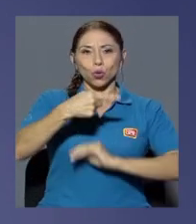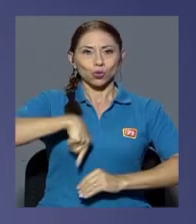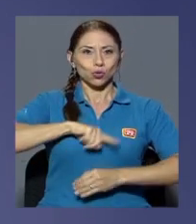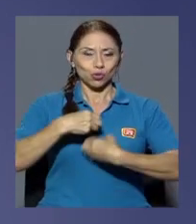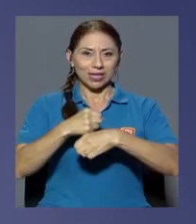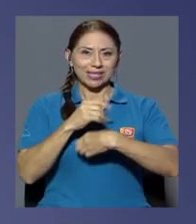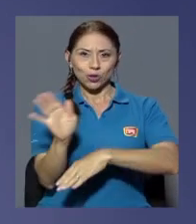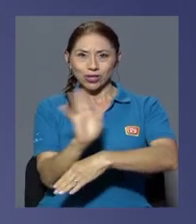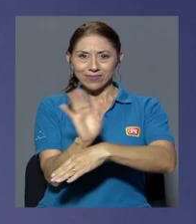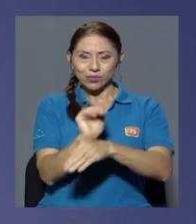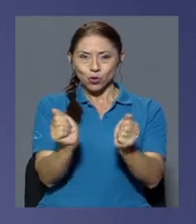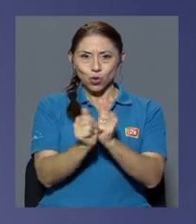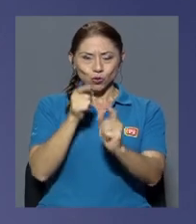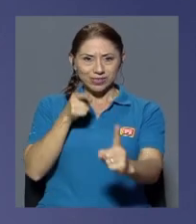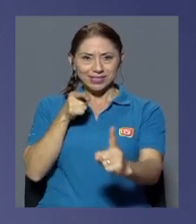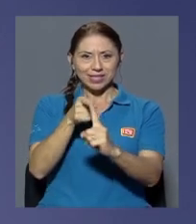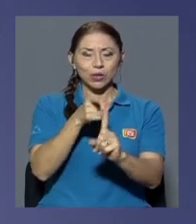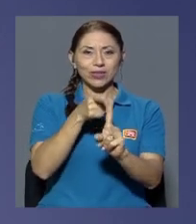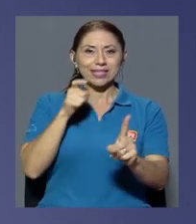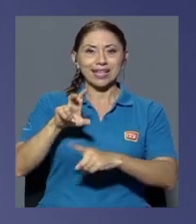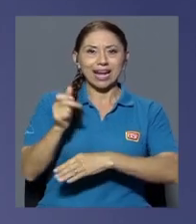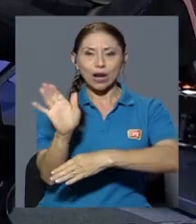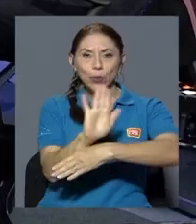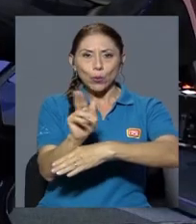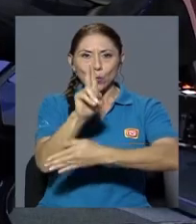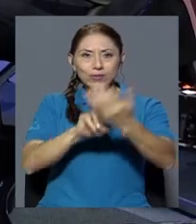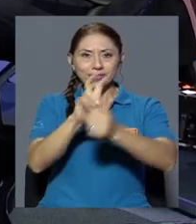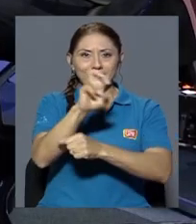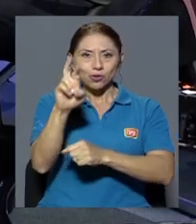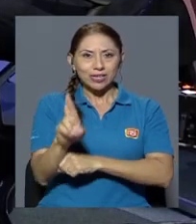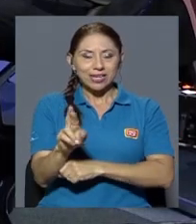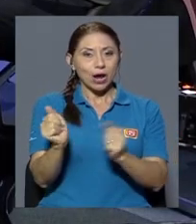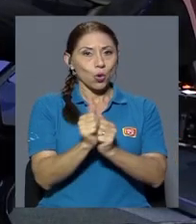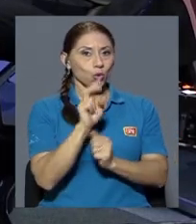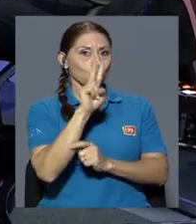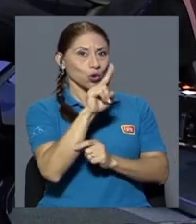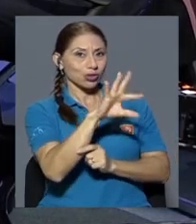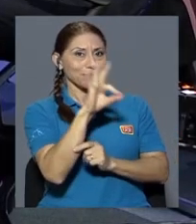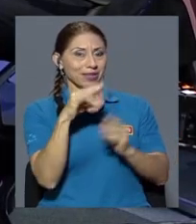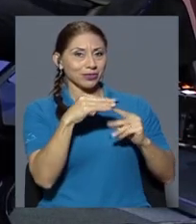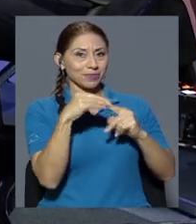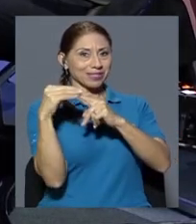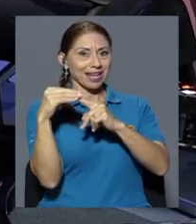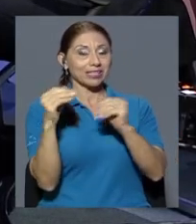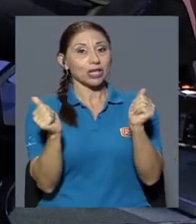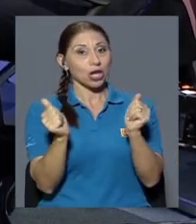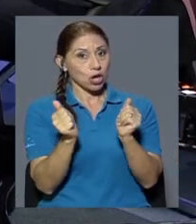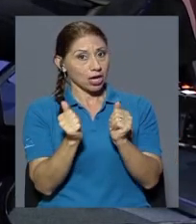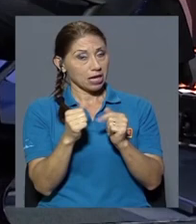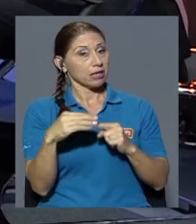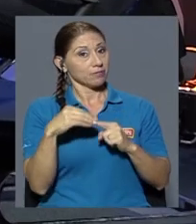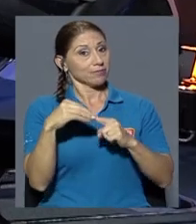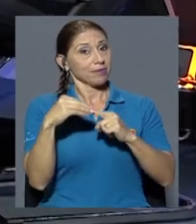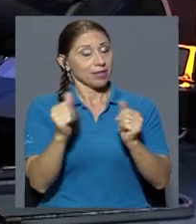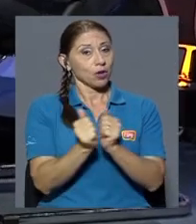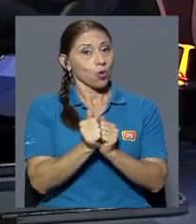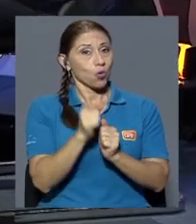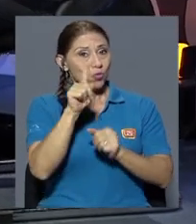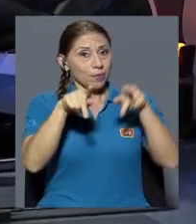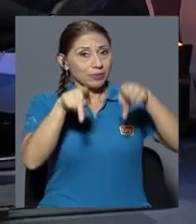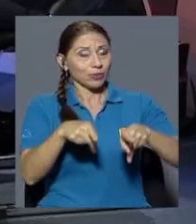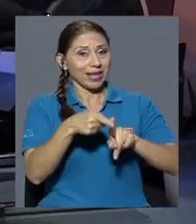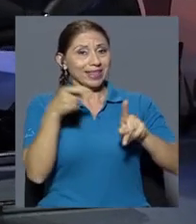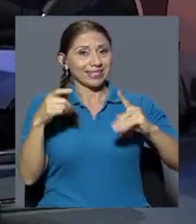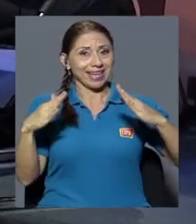con sentido del canal universidad de costa rica con dos invitados especiales sino sobre todo con alguien que en este caso desde casa